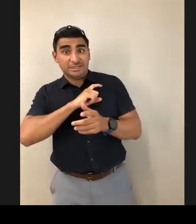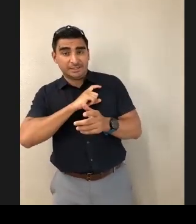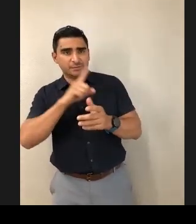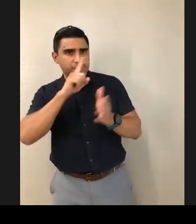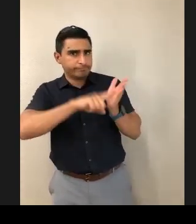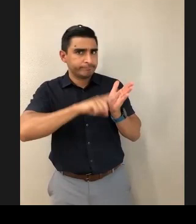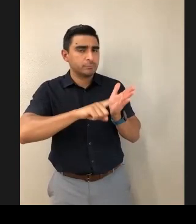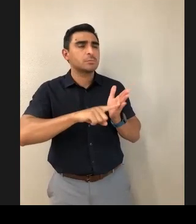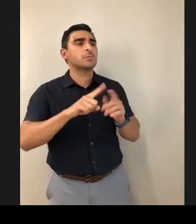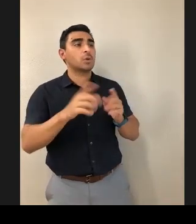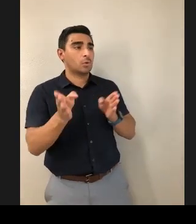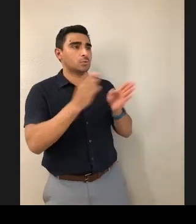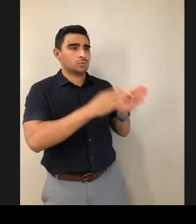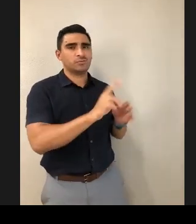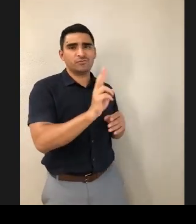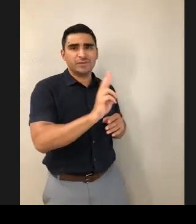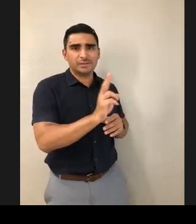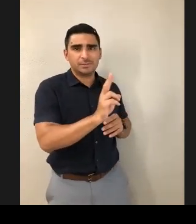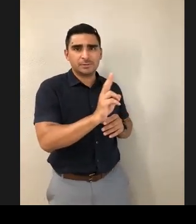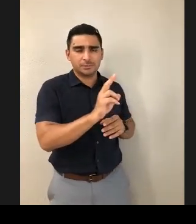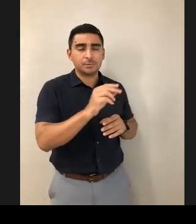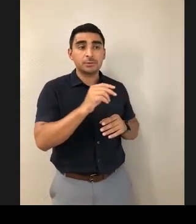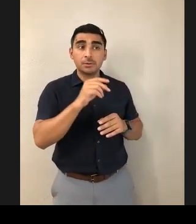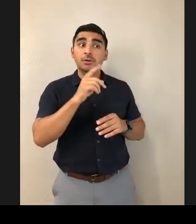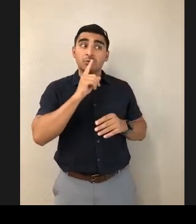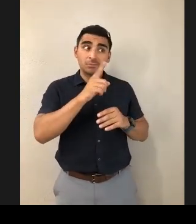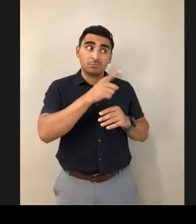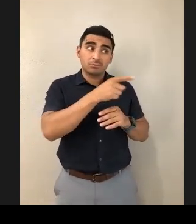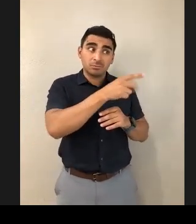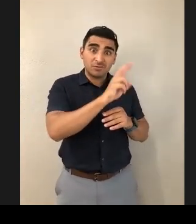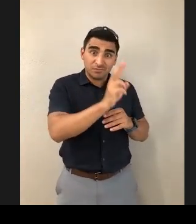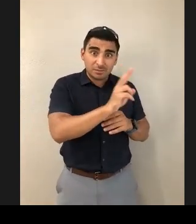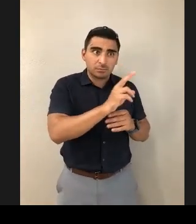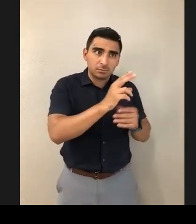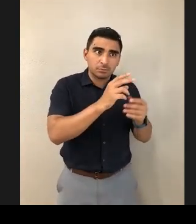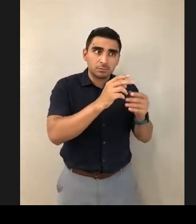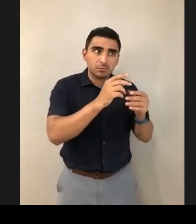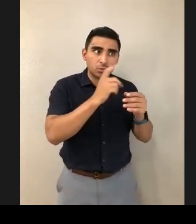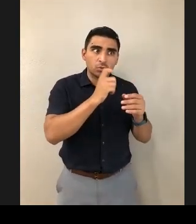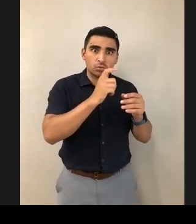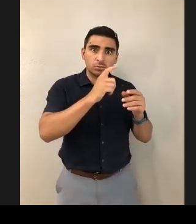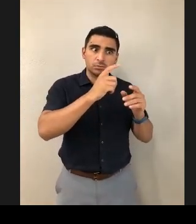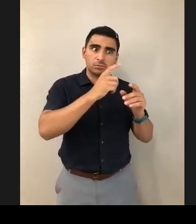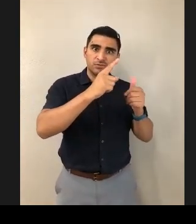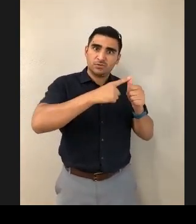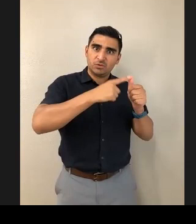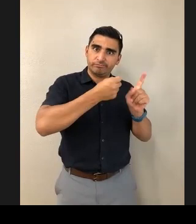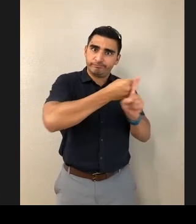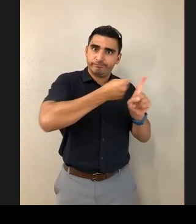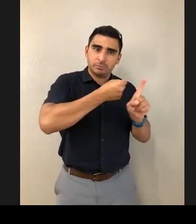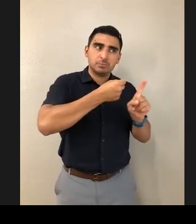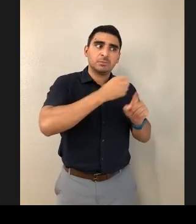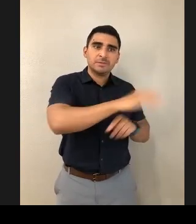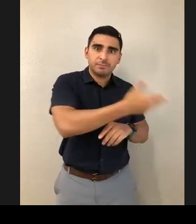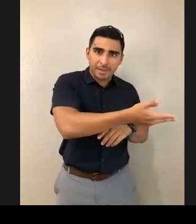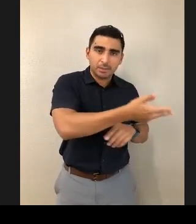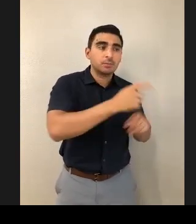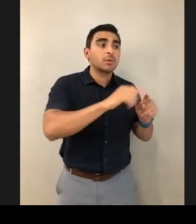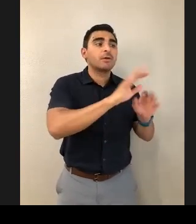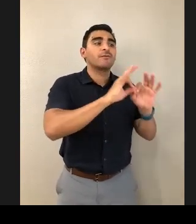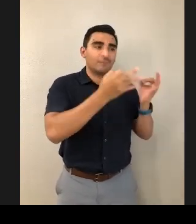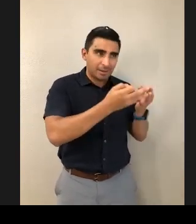víctimas. Yo obviamente, si las víctimas están muertos porque los